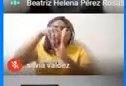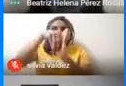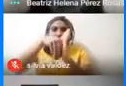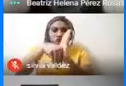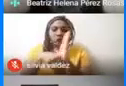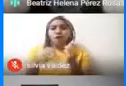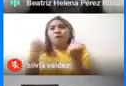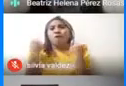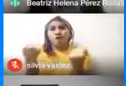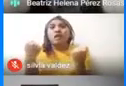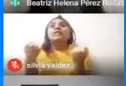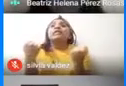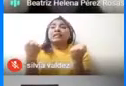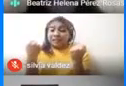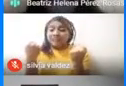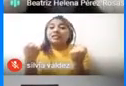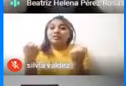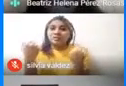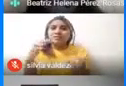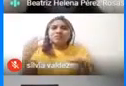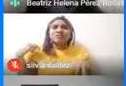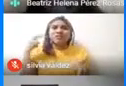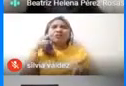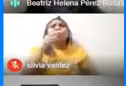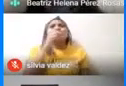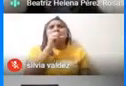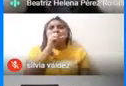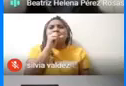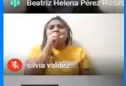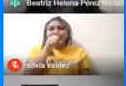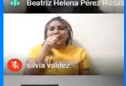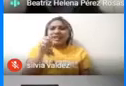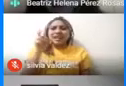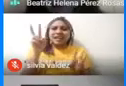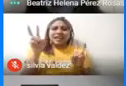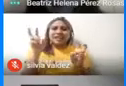fuerte. Y si uno lo ve como la parte